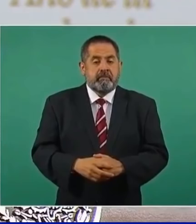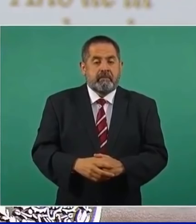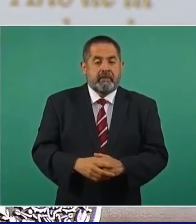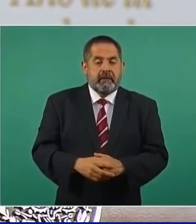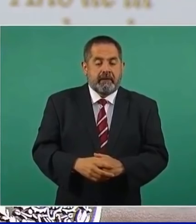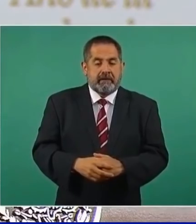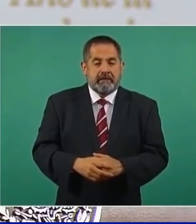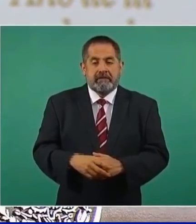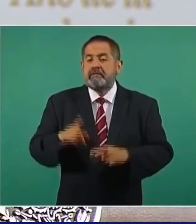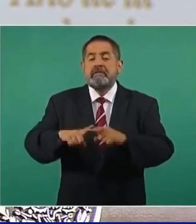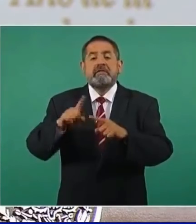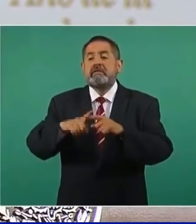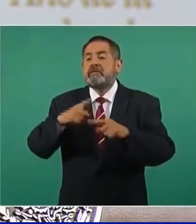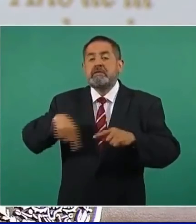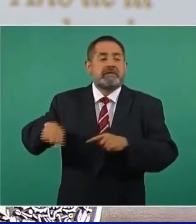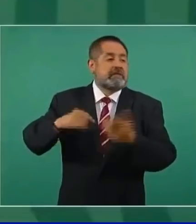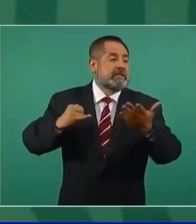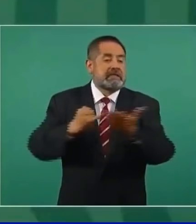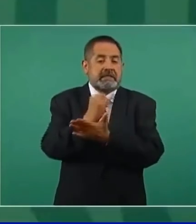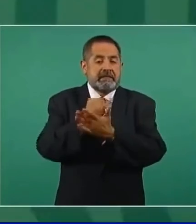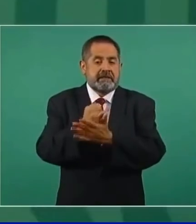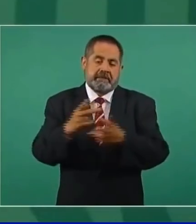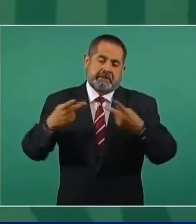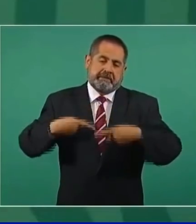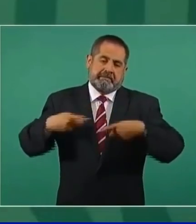Y lo decidió el pueblo.